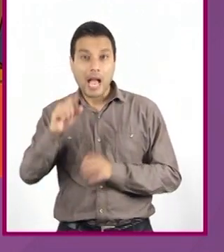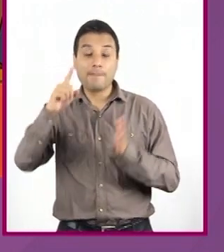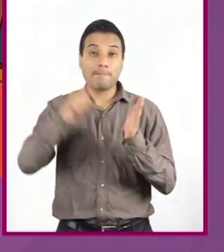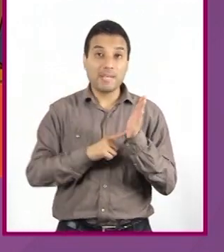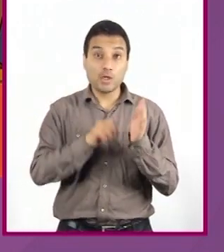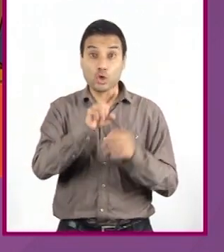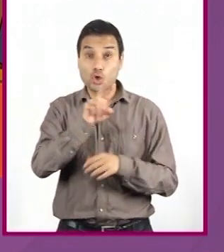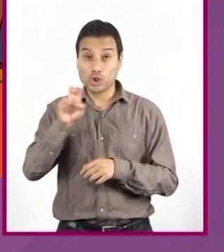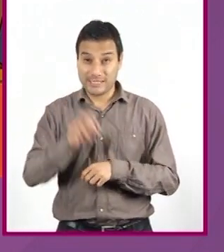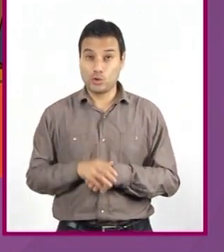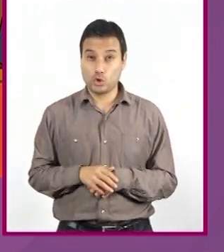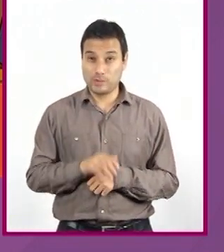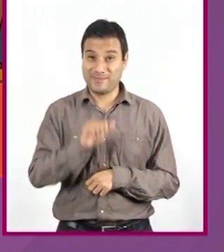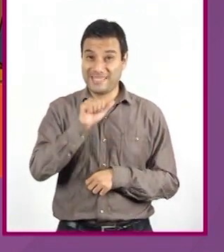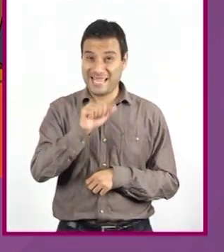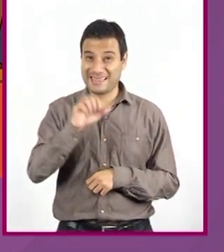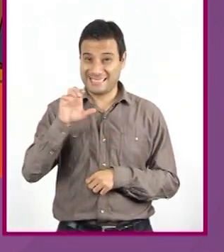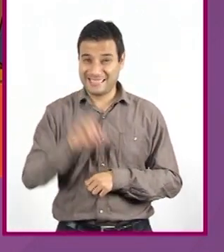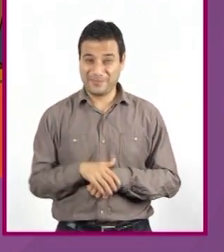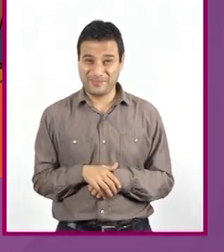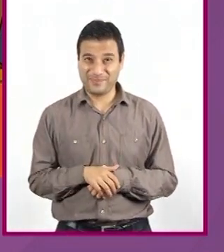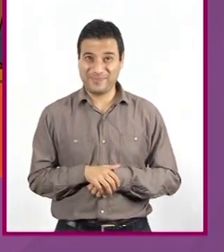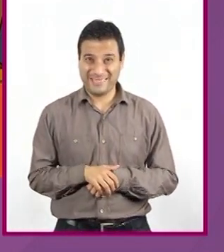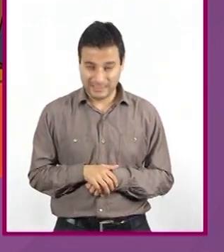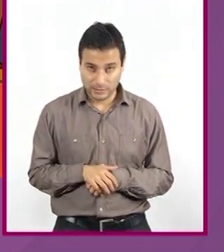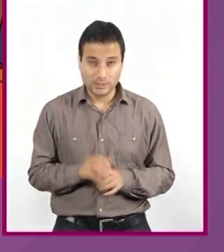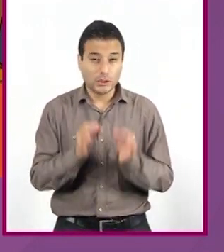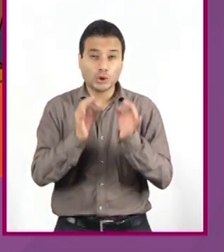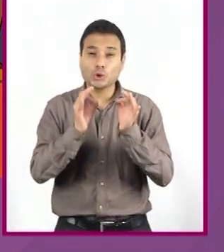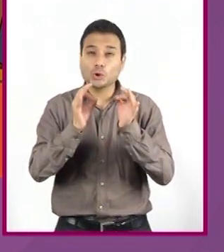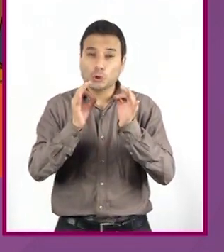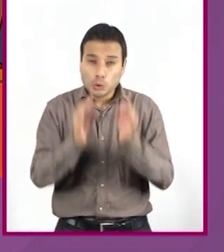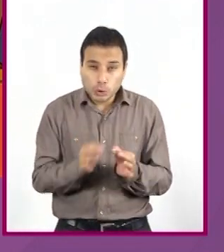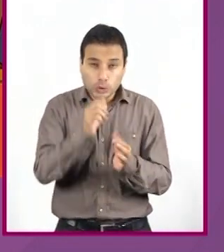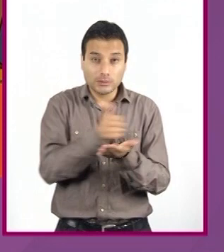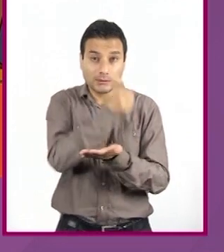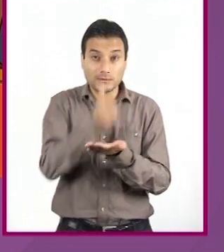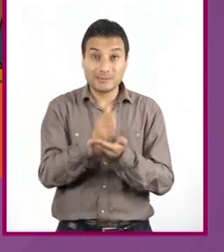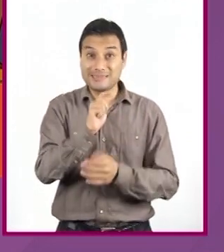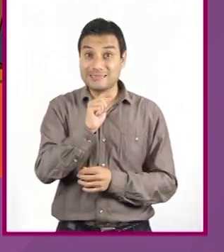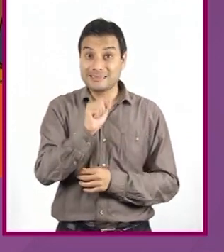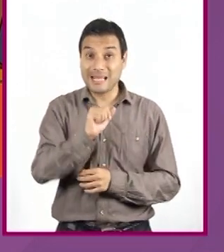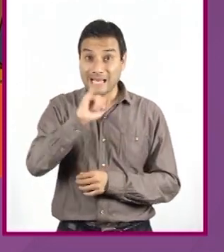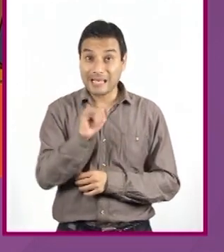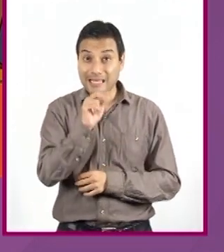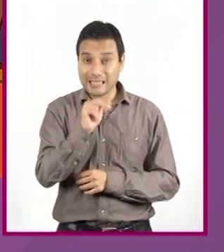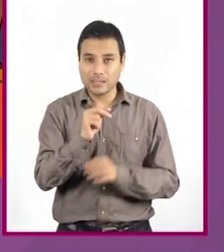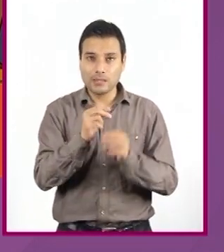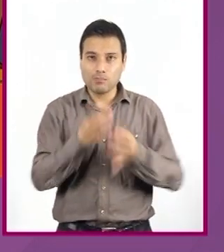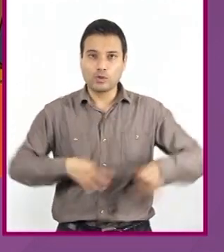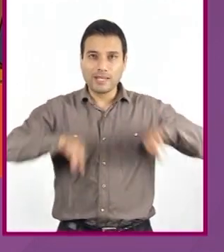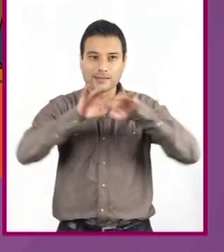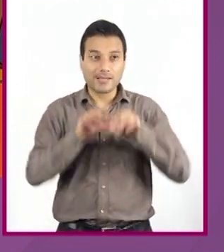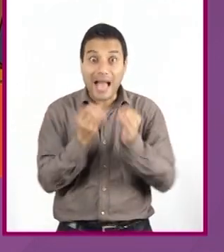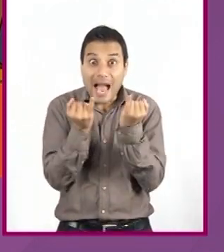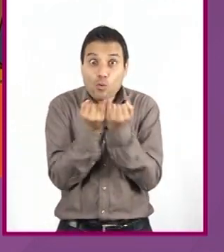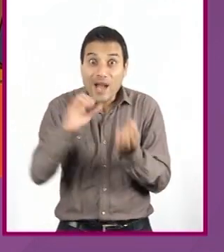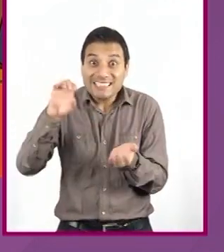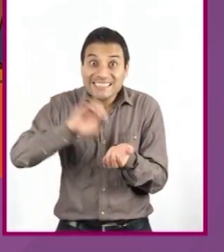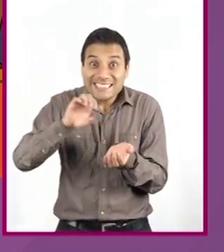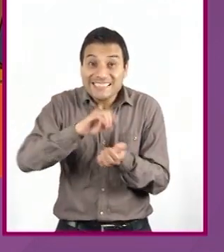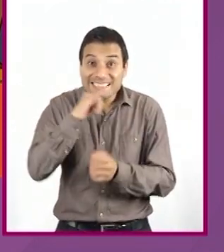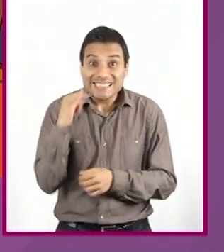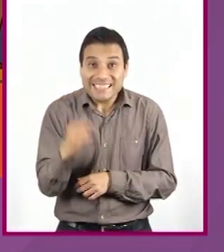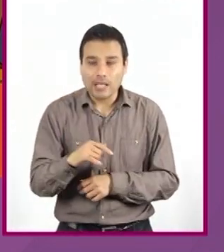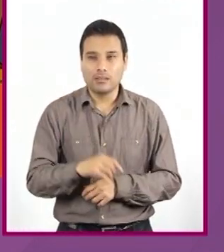era. Y su máximo exponente fue la antigua ciudad del Tajín. ¡Ay, del Chilito! ¡No, hombre! ¡Qué Chilito!